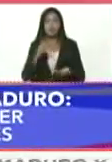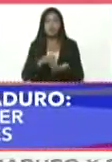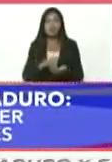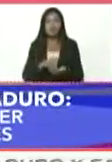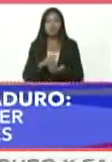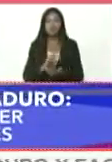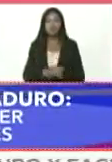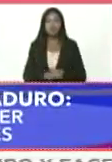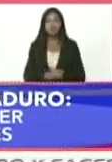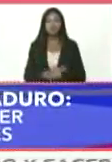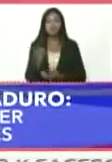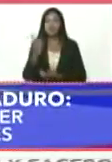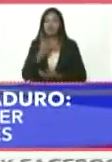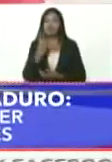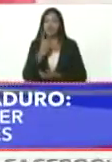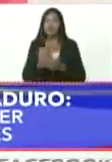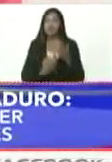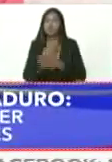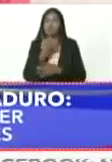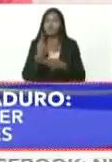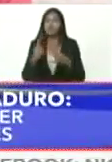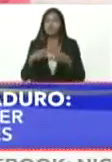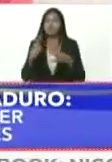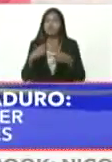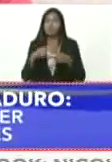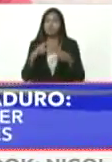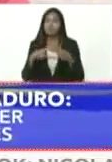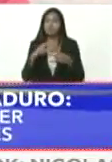SAFONAP, Fondemi.